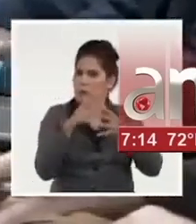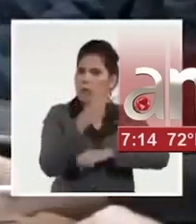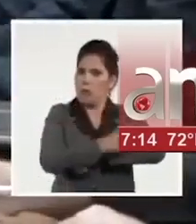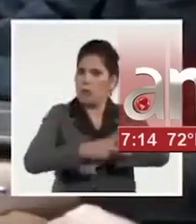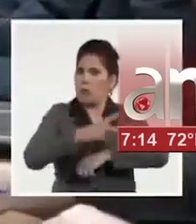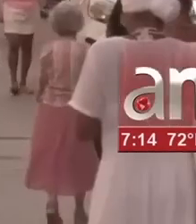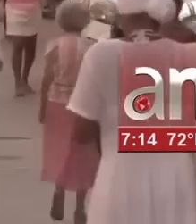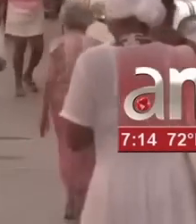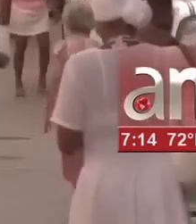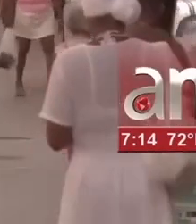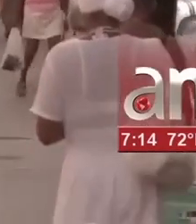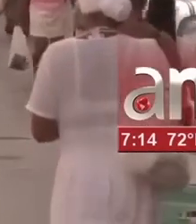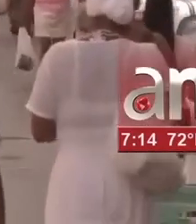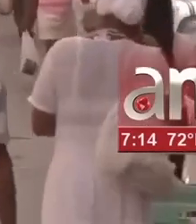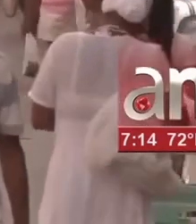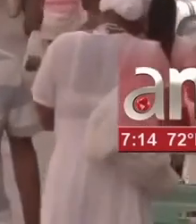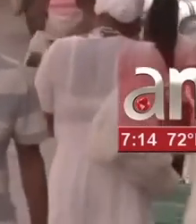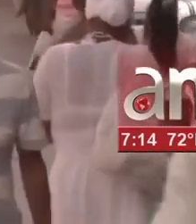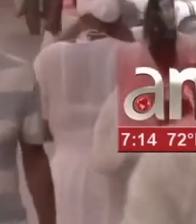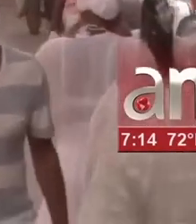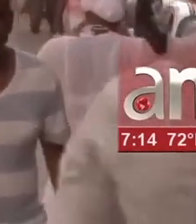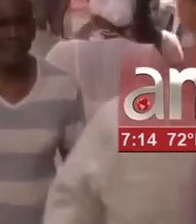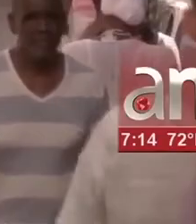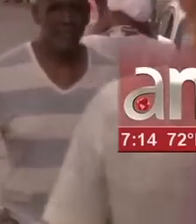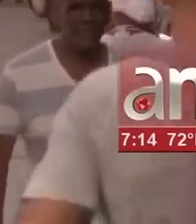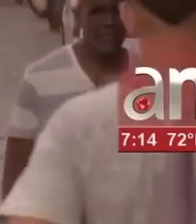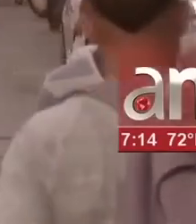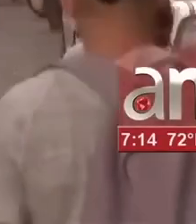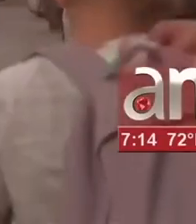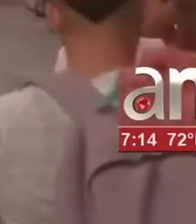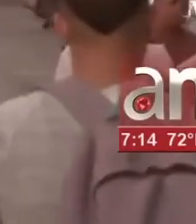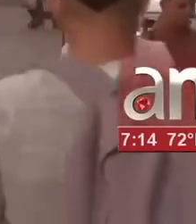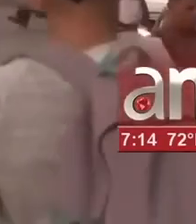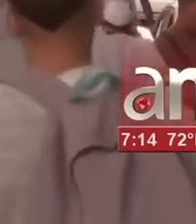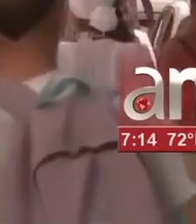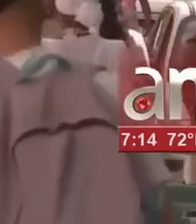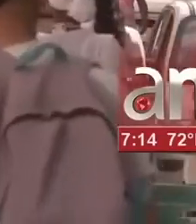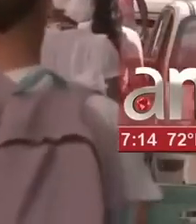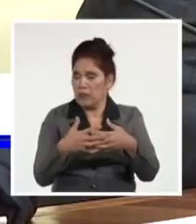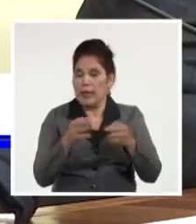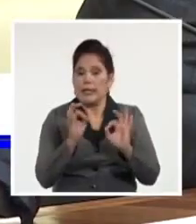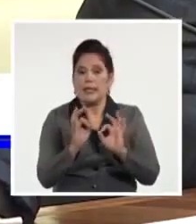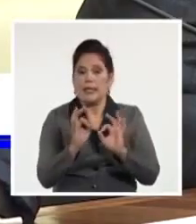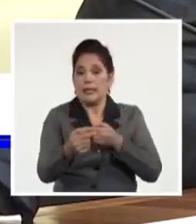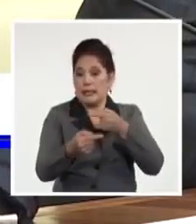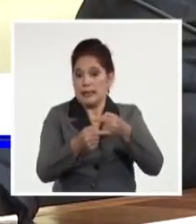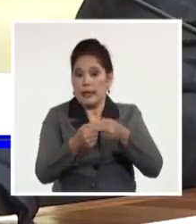centro de transformación económica ruso-cubano que va a tutelar estos supuestos cambios.